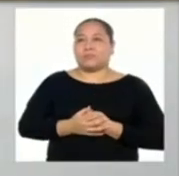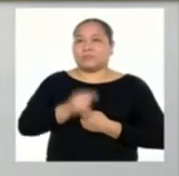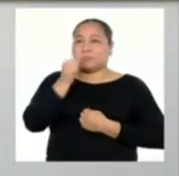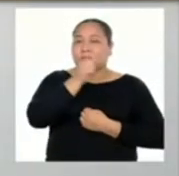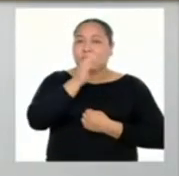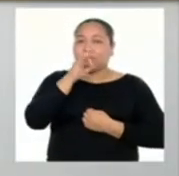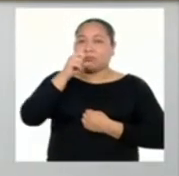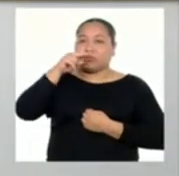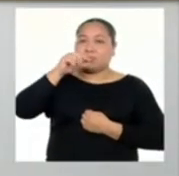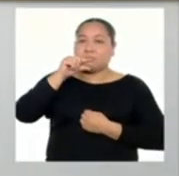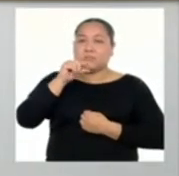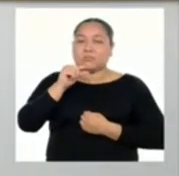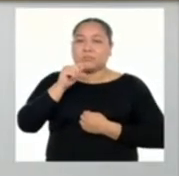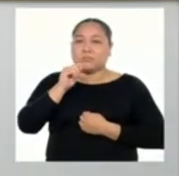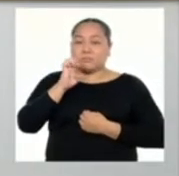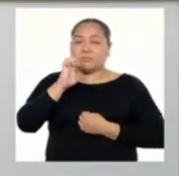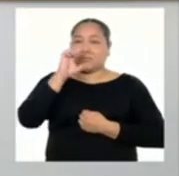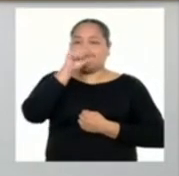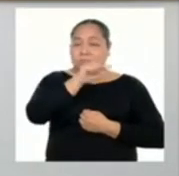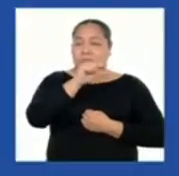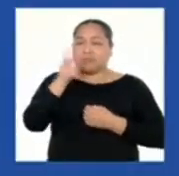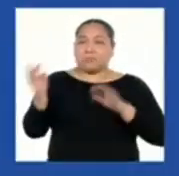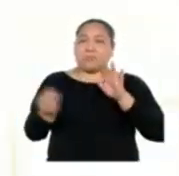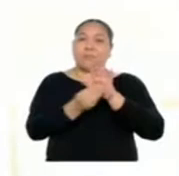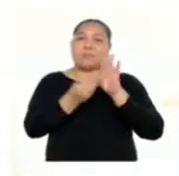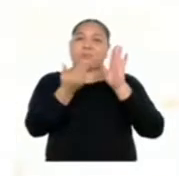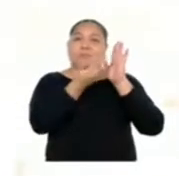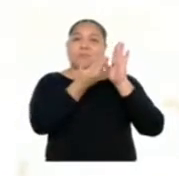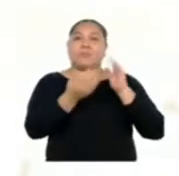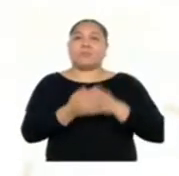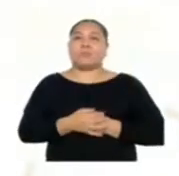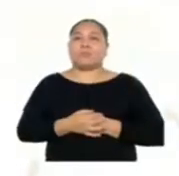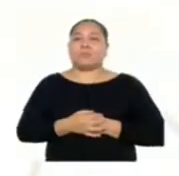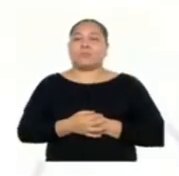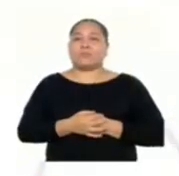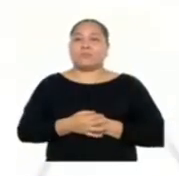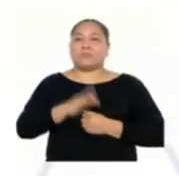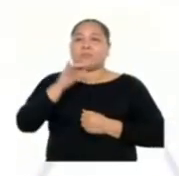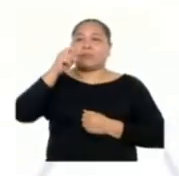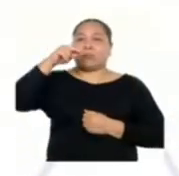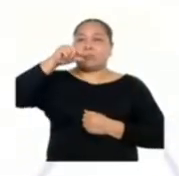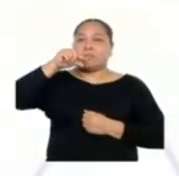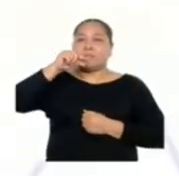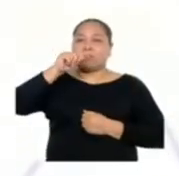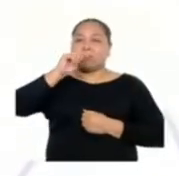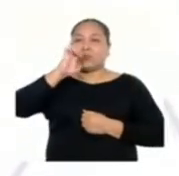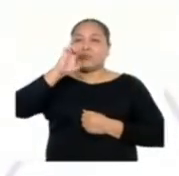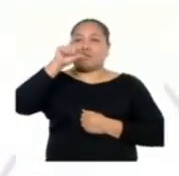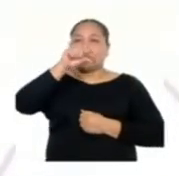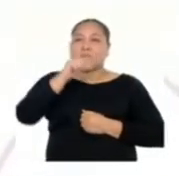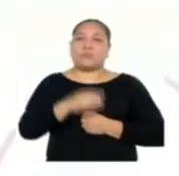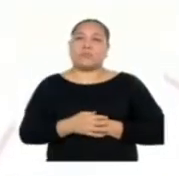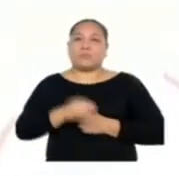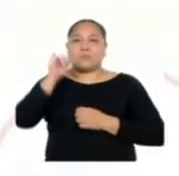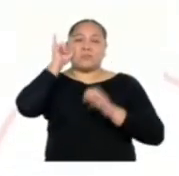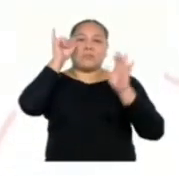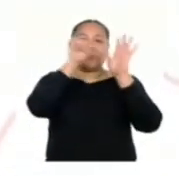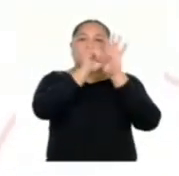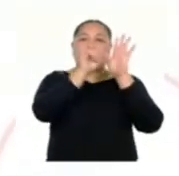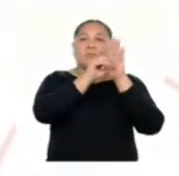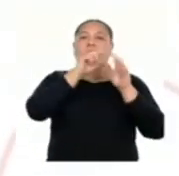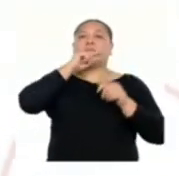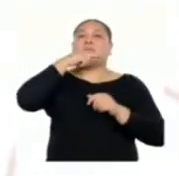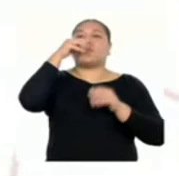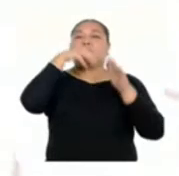La fuente G complementa esto. Leamos. Fuente G. Imagen de la mujer en